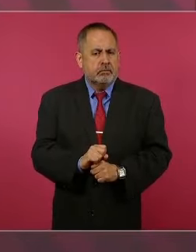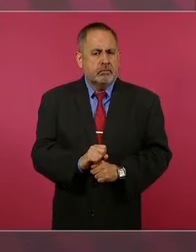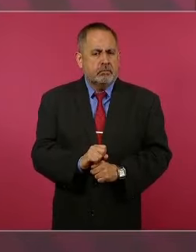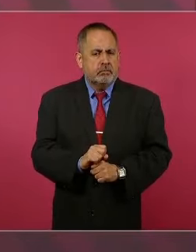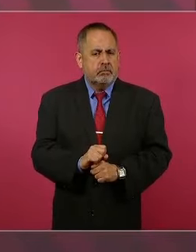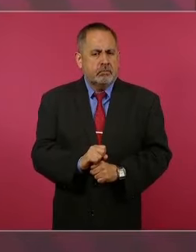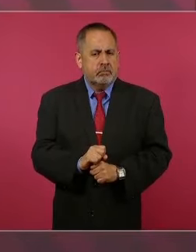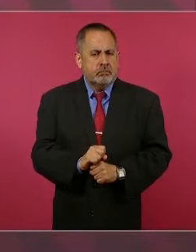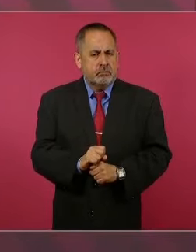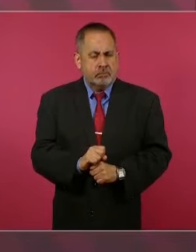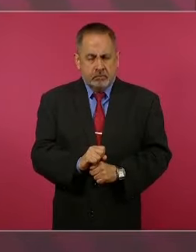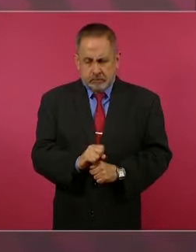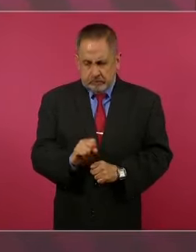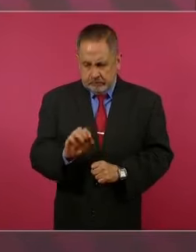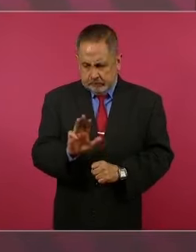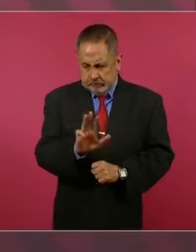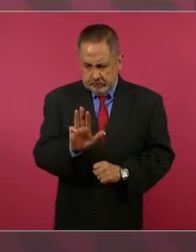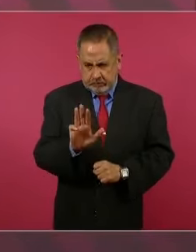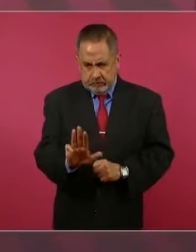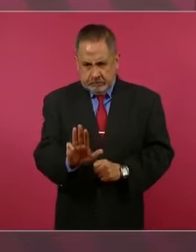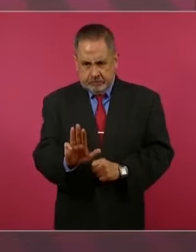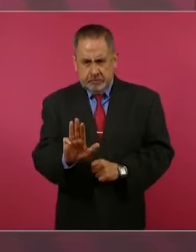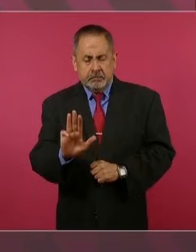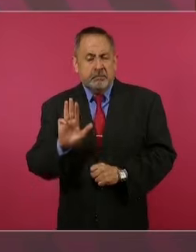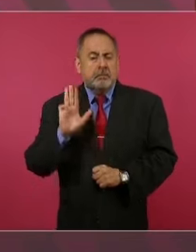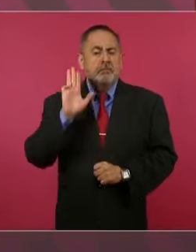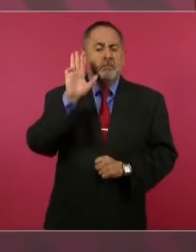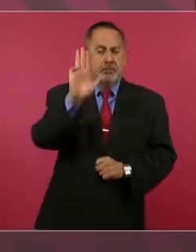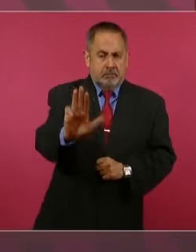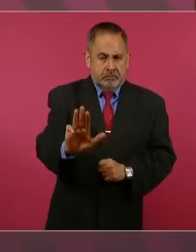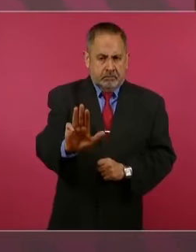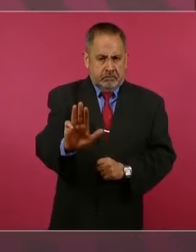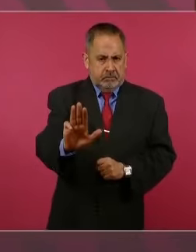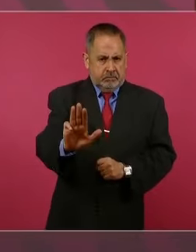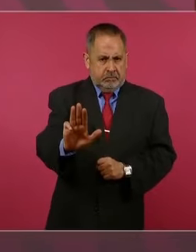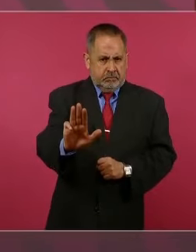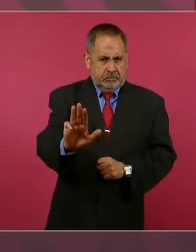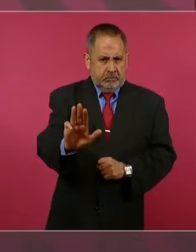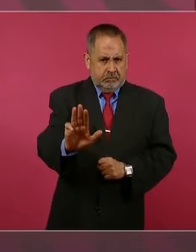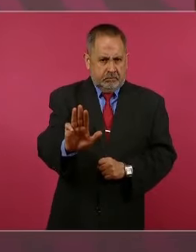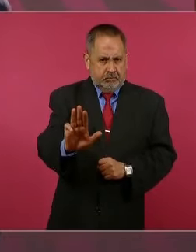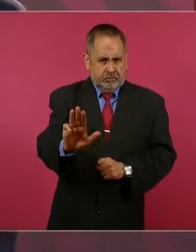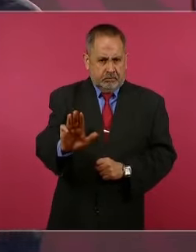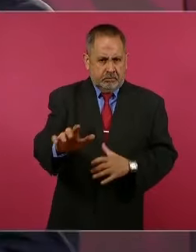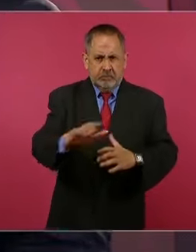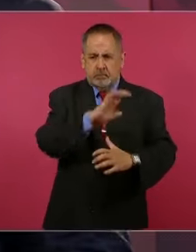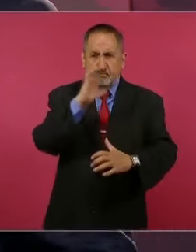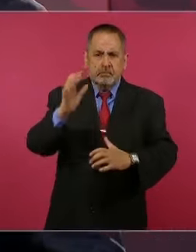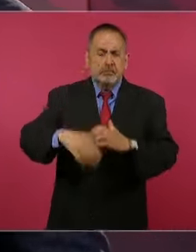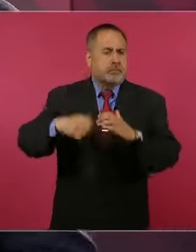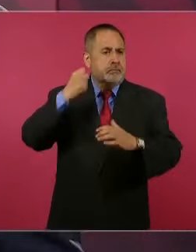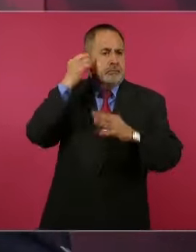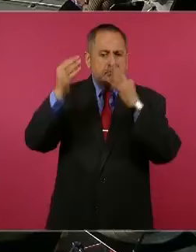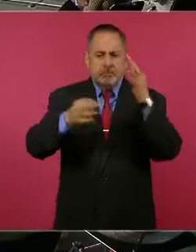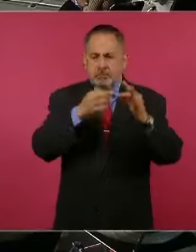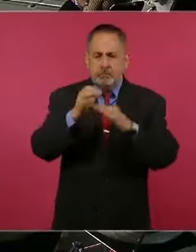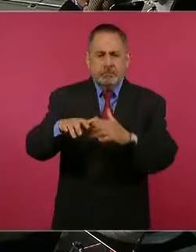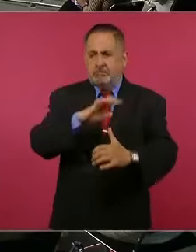de este miércoles en 8 ya se terminan las